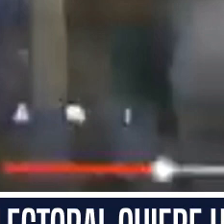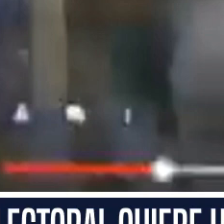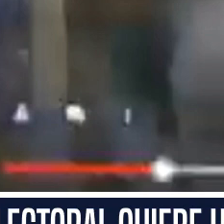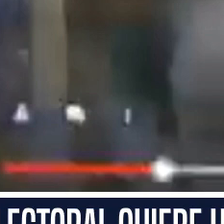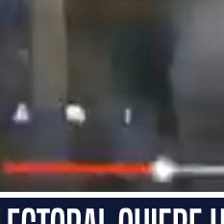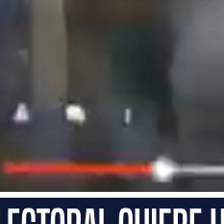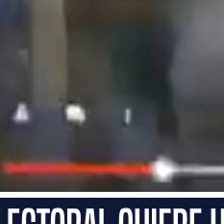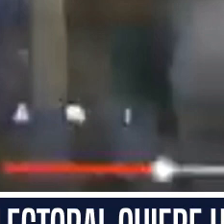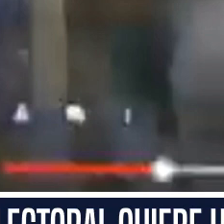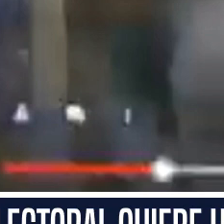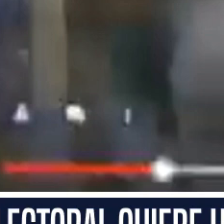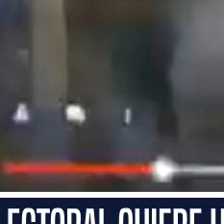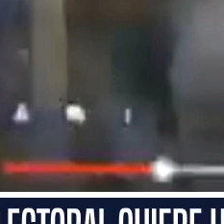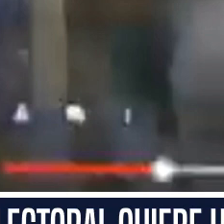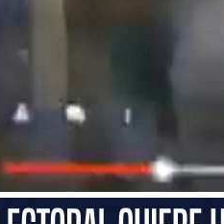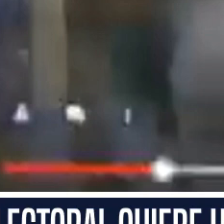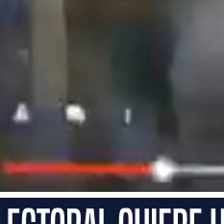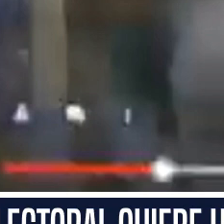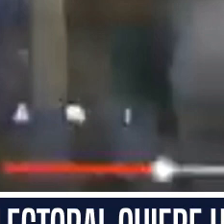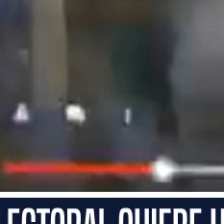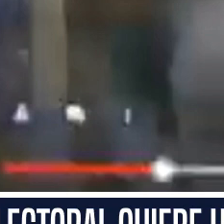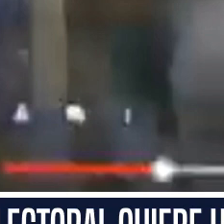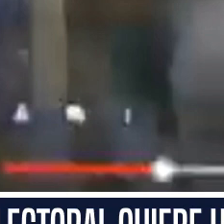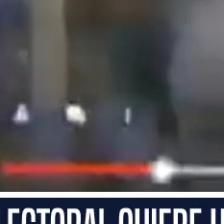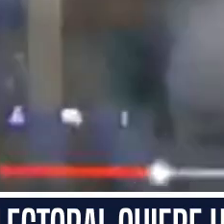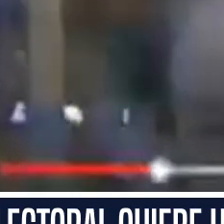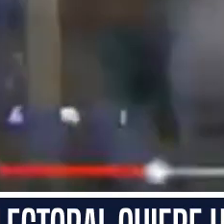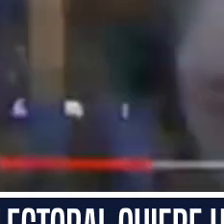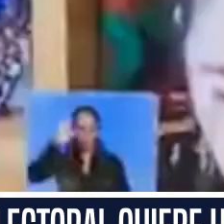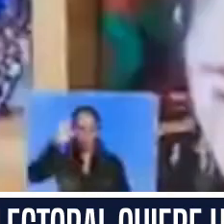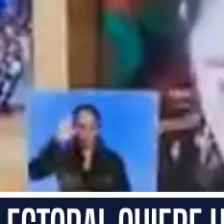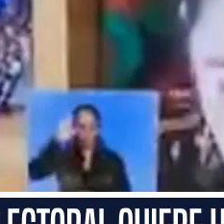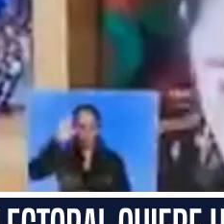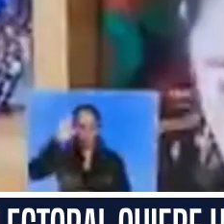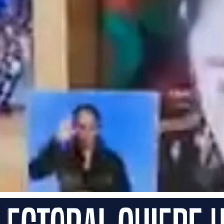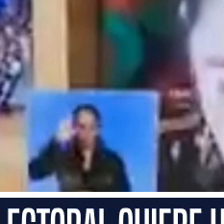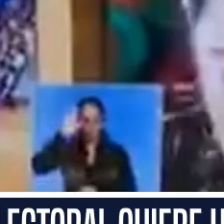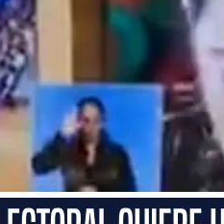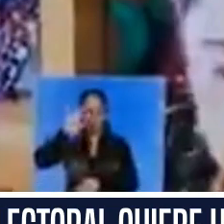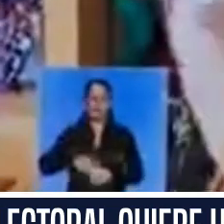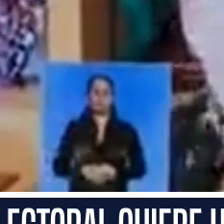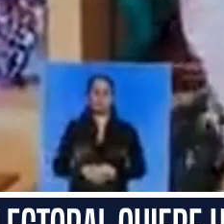decirle nada a nadie. O sea, estuvo cañón.